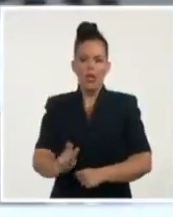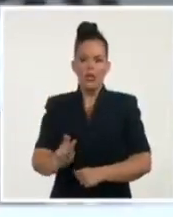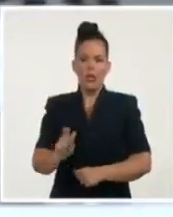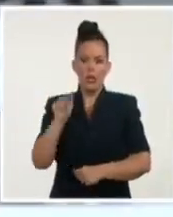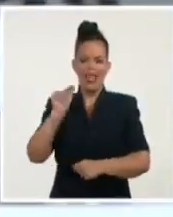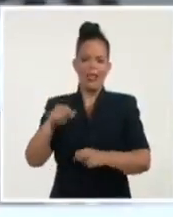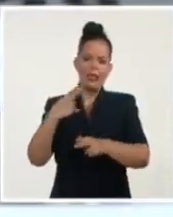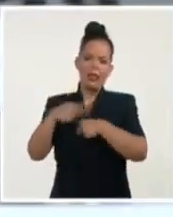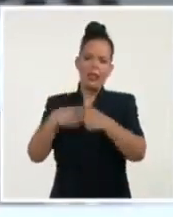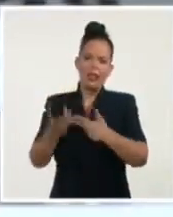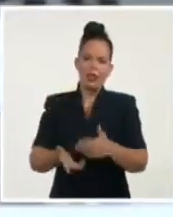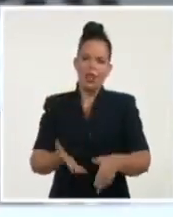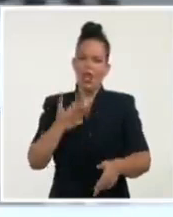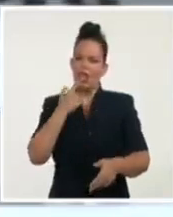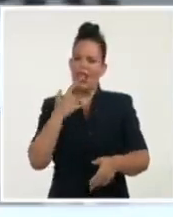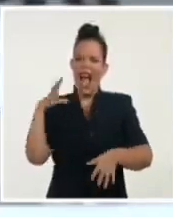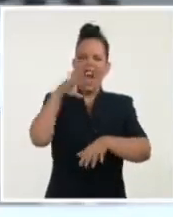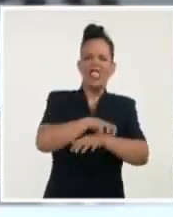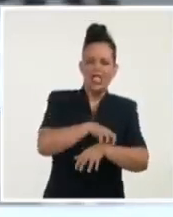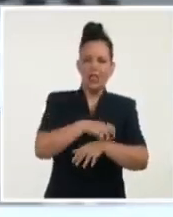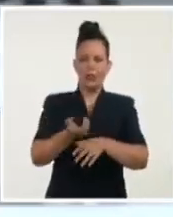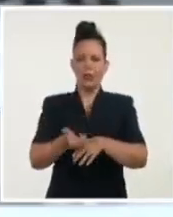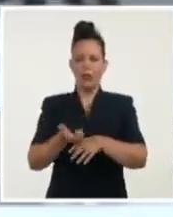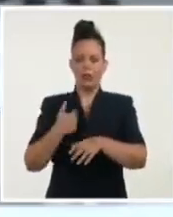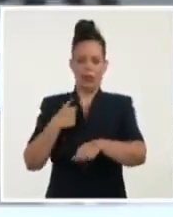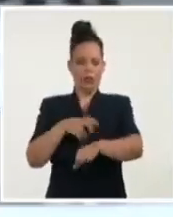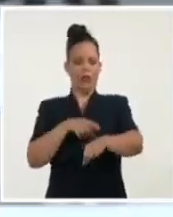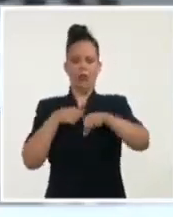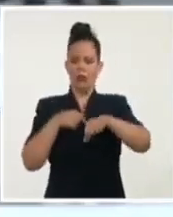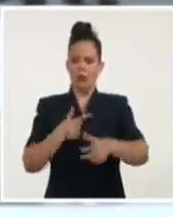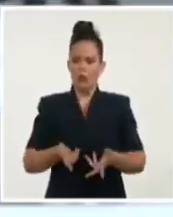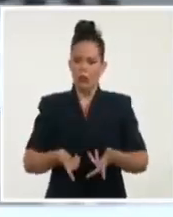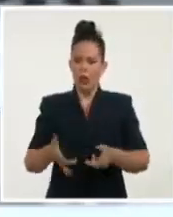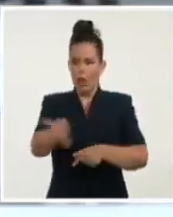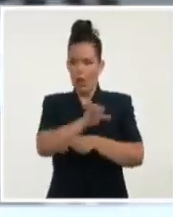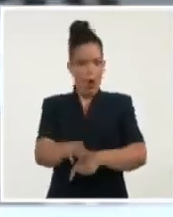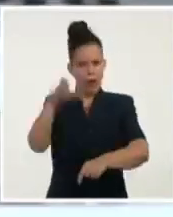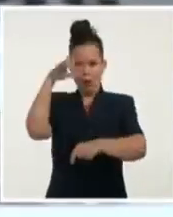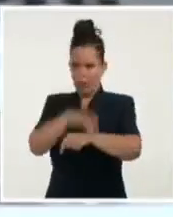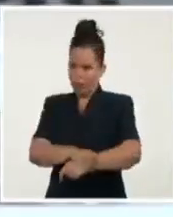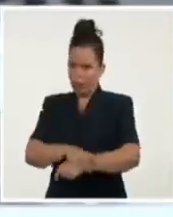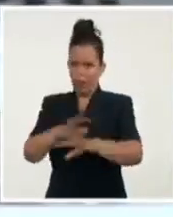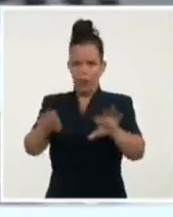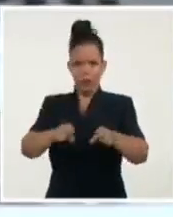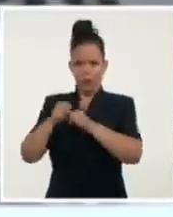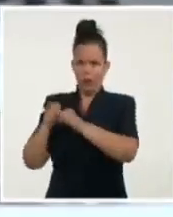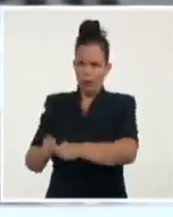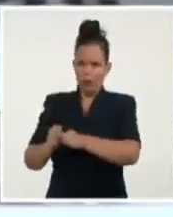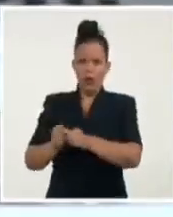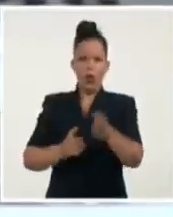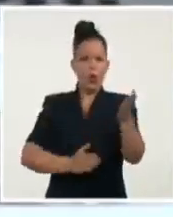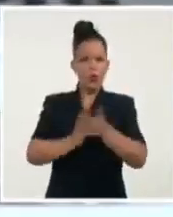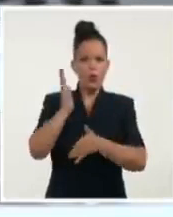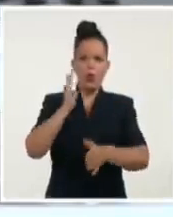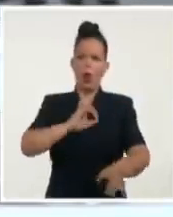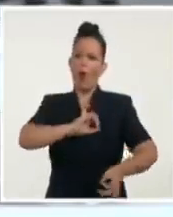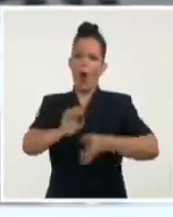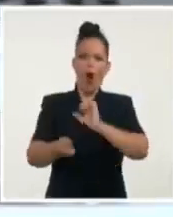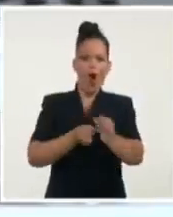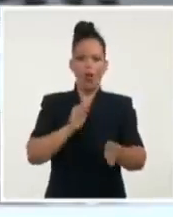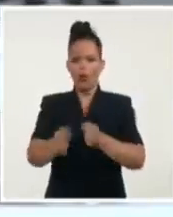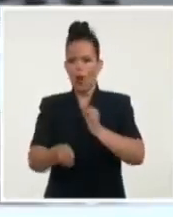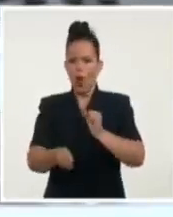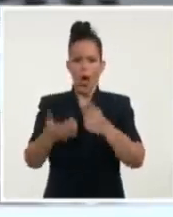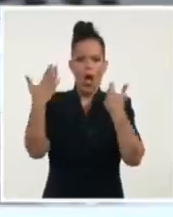la trasladaron de ahí, seguimos avanzando y aplacando la situación que había por todo Luyanó hasta